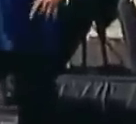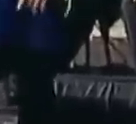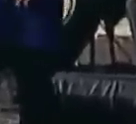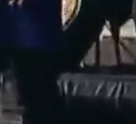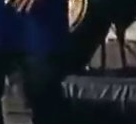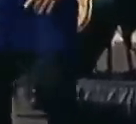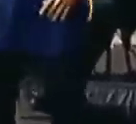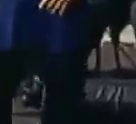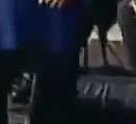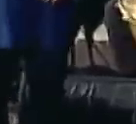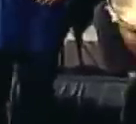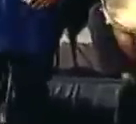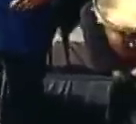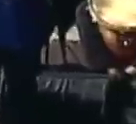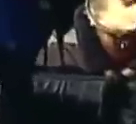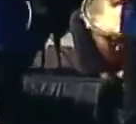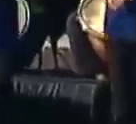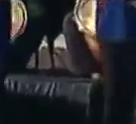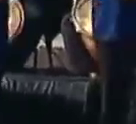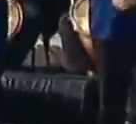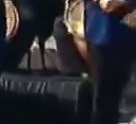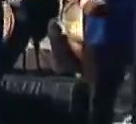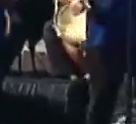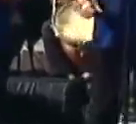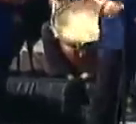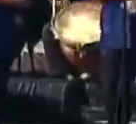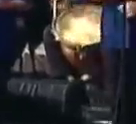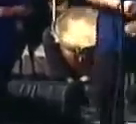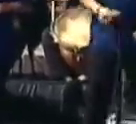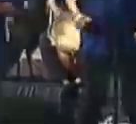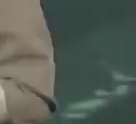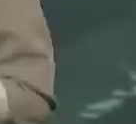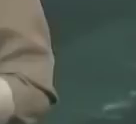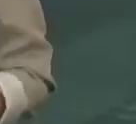Regresamos al contacto con ustedes a los estudios.